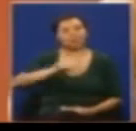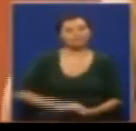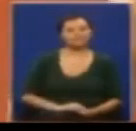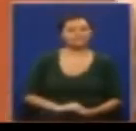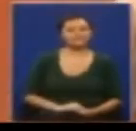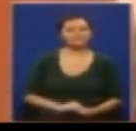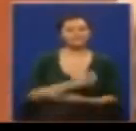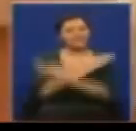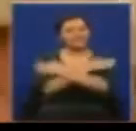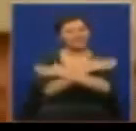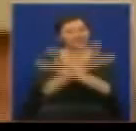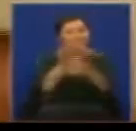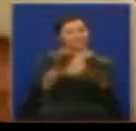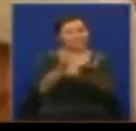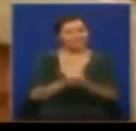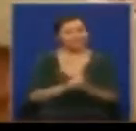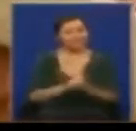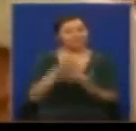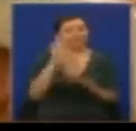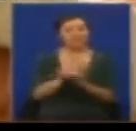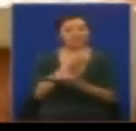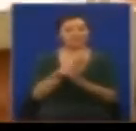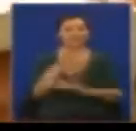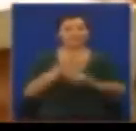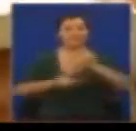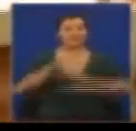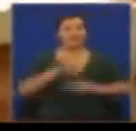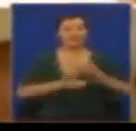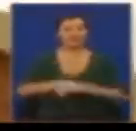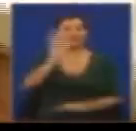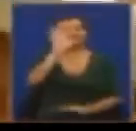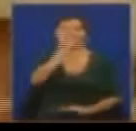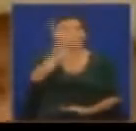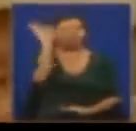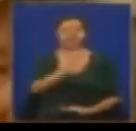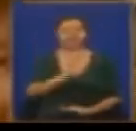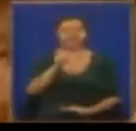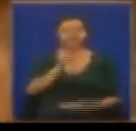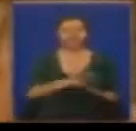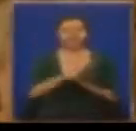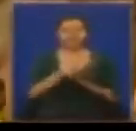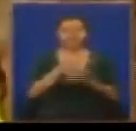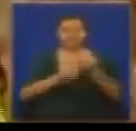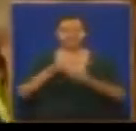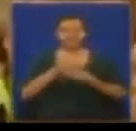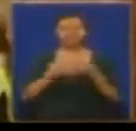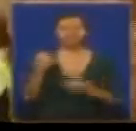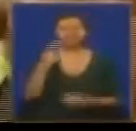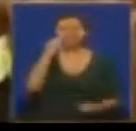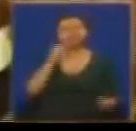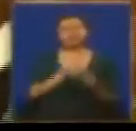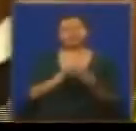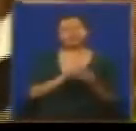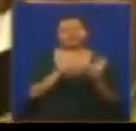Litoral. Felicitaciones. Y la Escuela de Negocios, solo 5% de las escuelas a nivel mundial reciben este